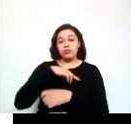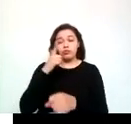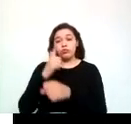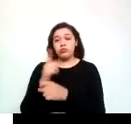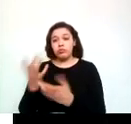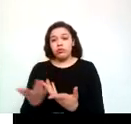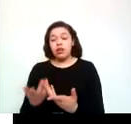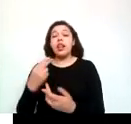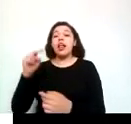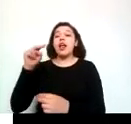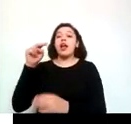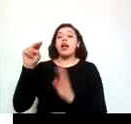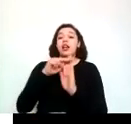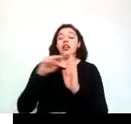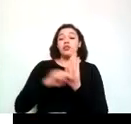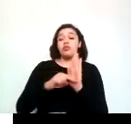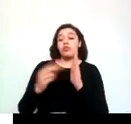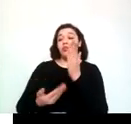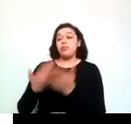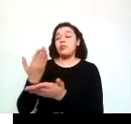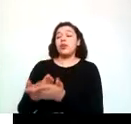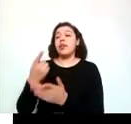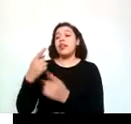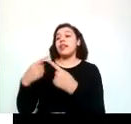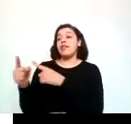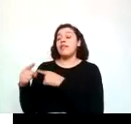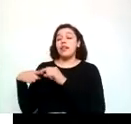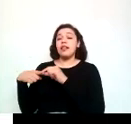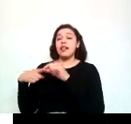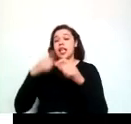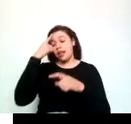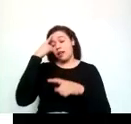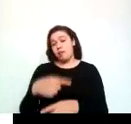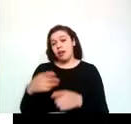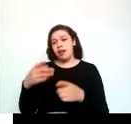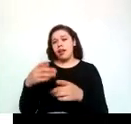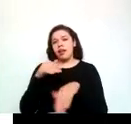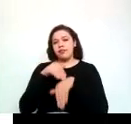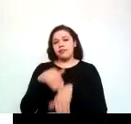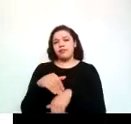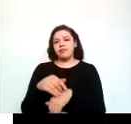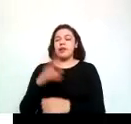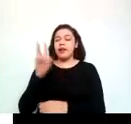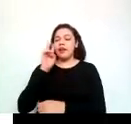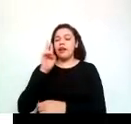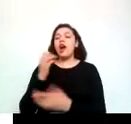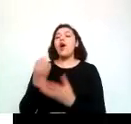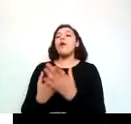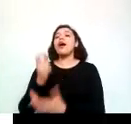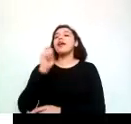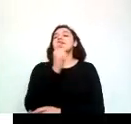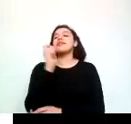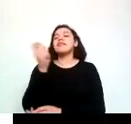la norma nos proporciona diferentes guías de referencia. Y ahorita vamos a ver de qué se tratan estas guías, para qué